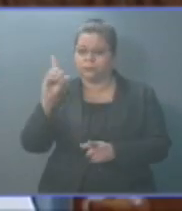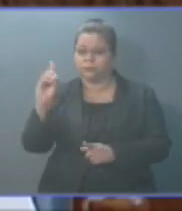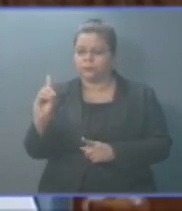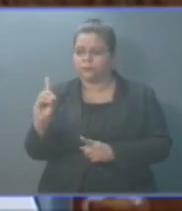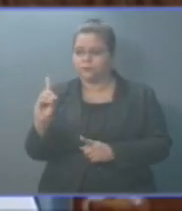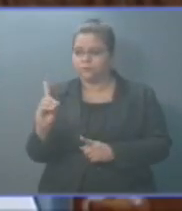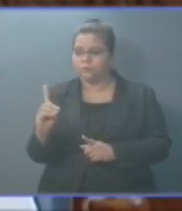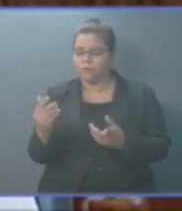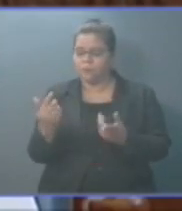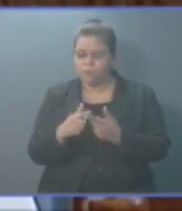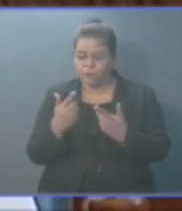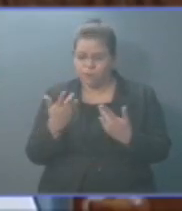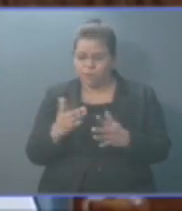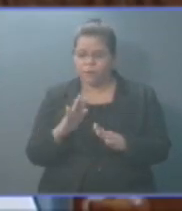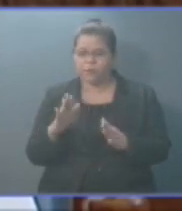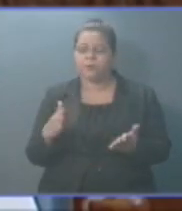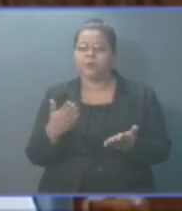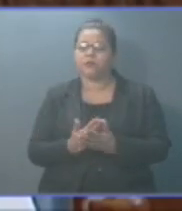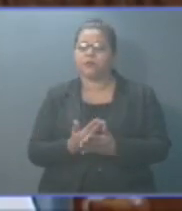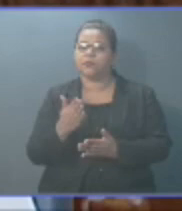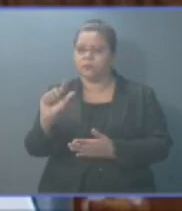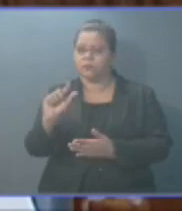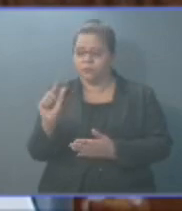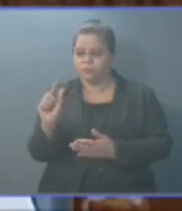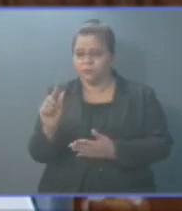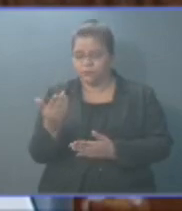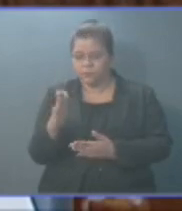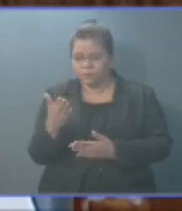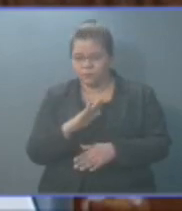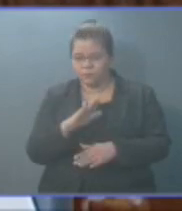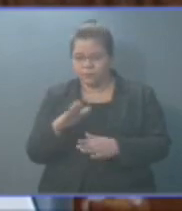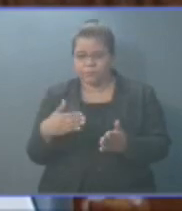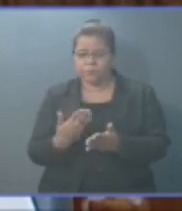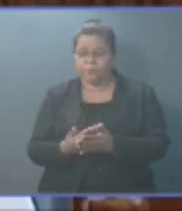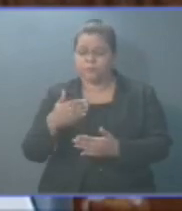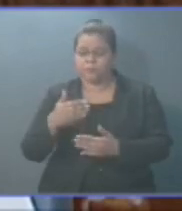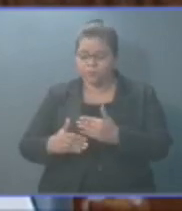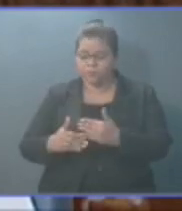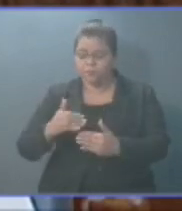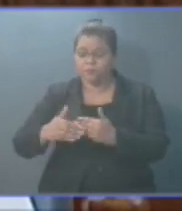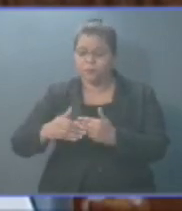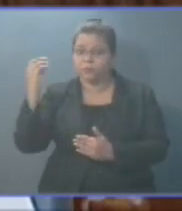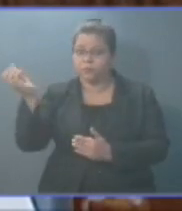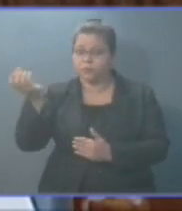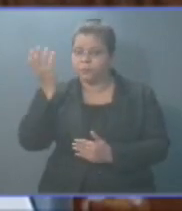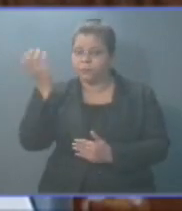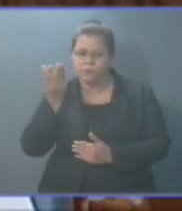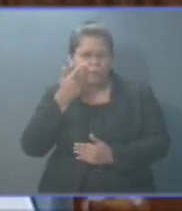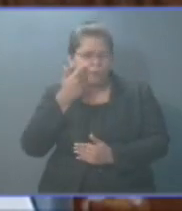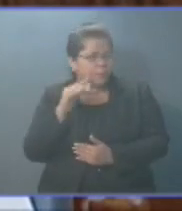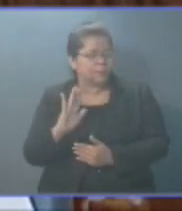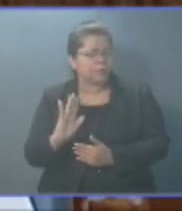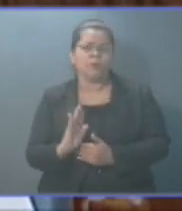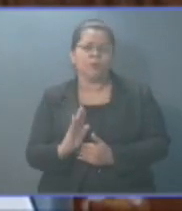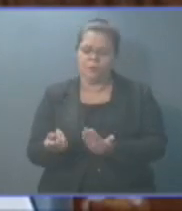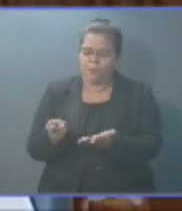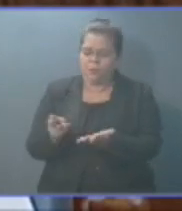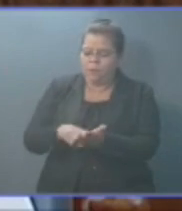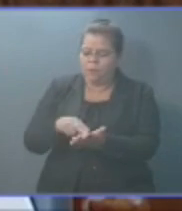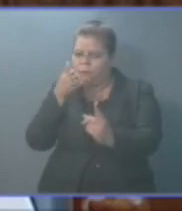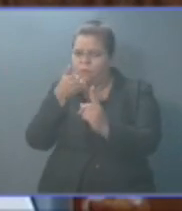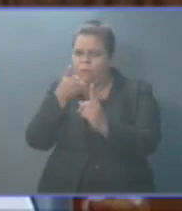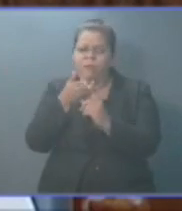se haya autorizado la utilización de los procedimientos de emergencia, tales como contratación